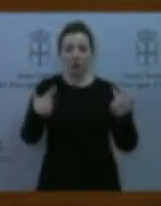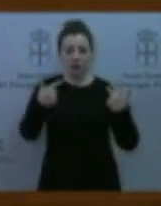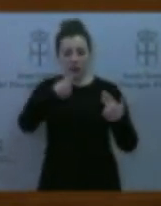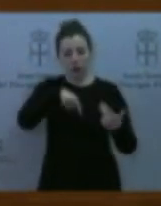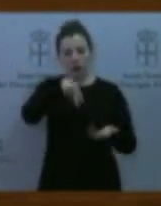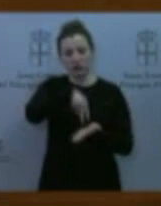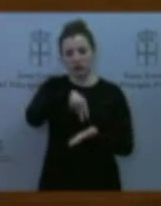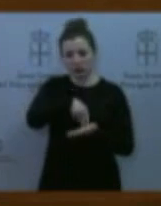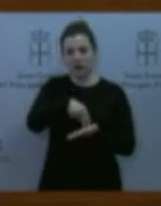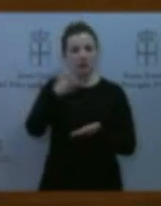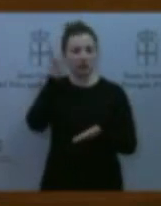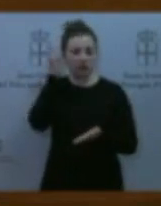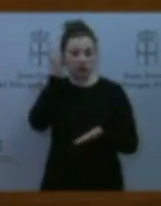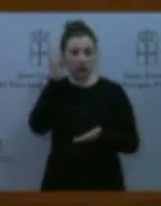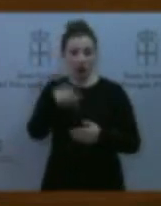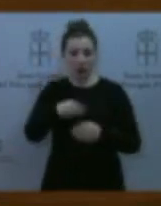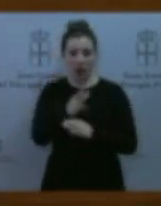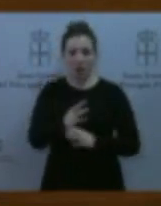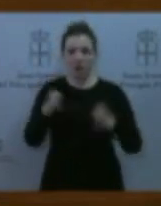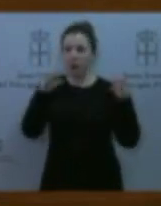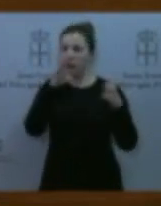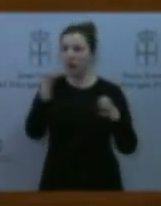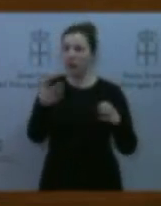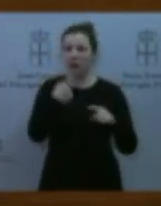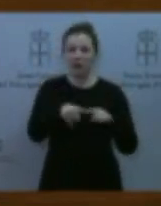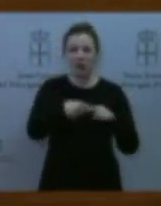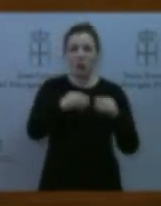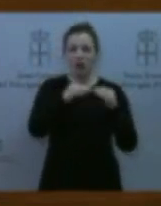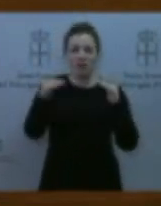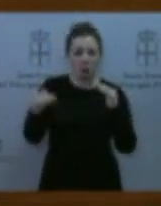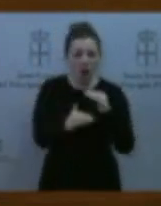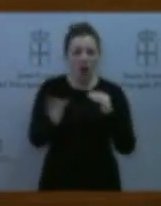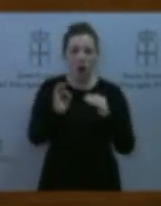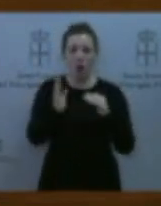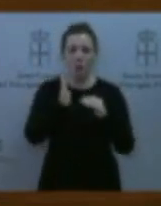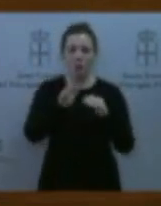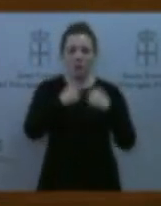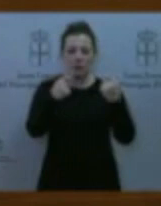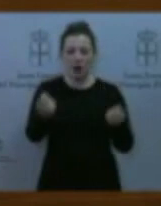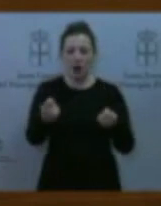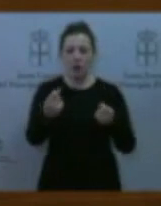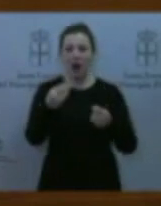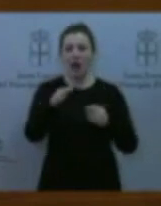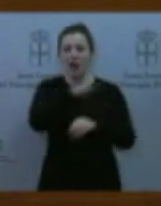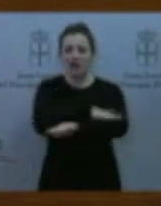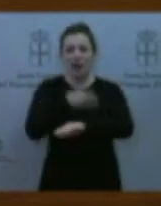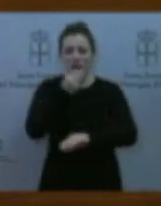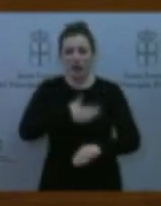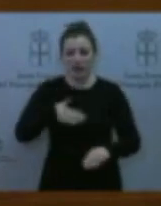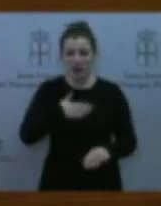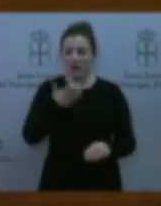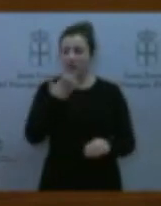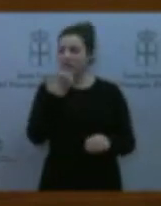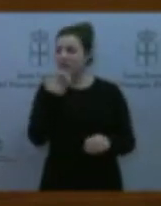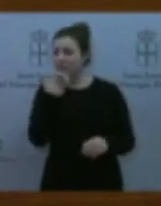o la desigualdad o el desmantelamiento del estado de bienestar, no será posible de erradicar si no arrancamos las raíces donde